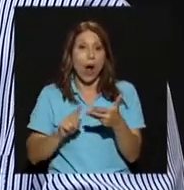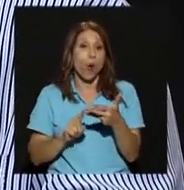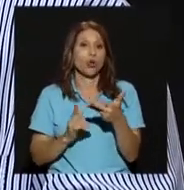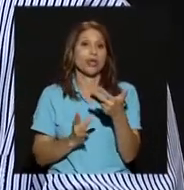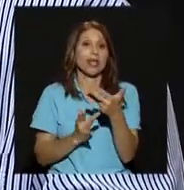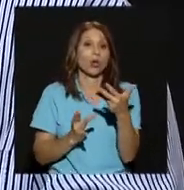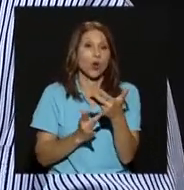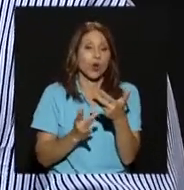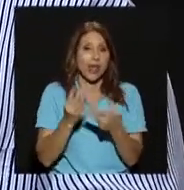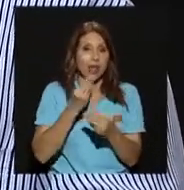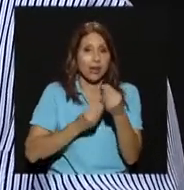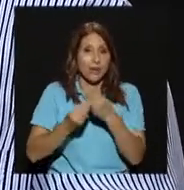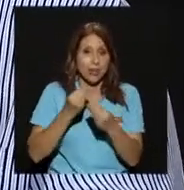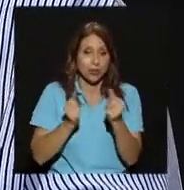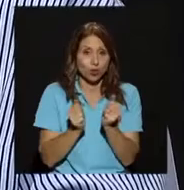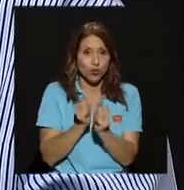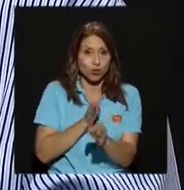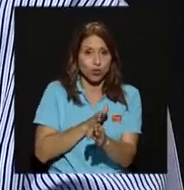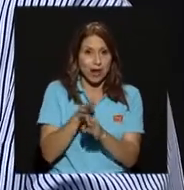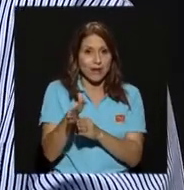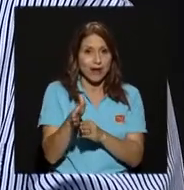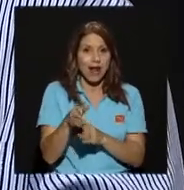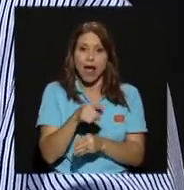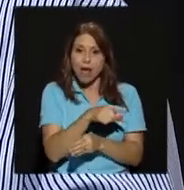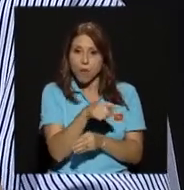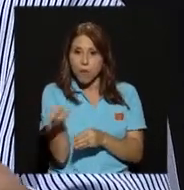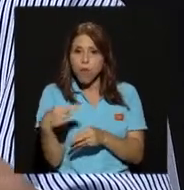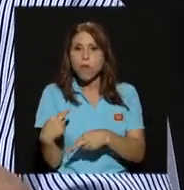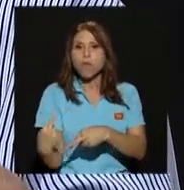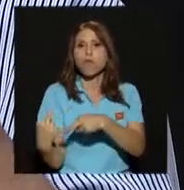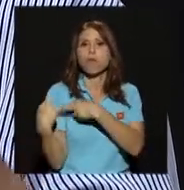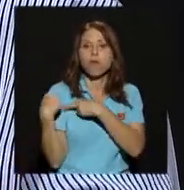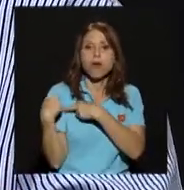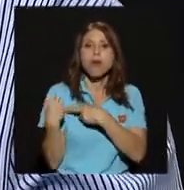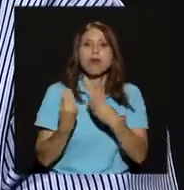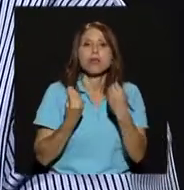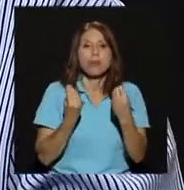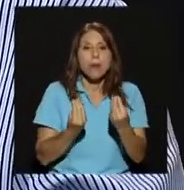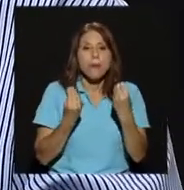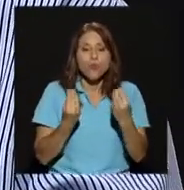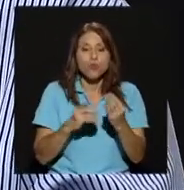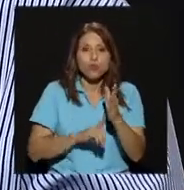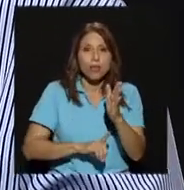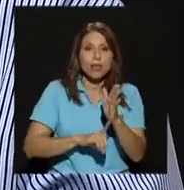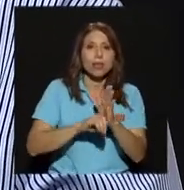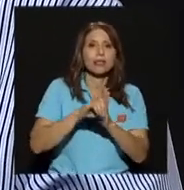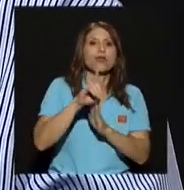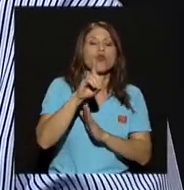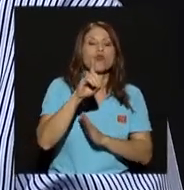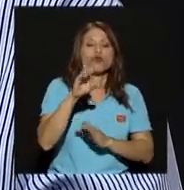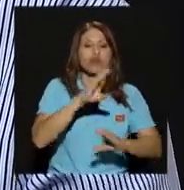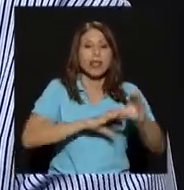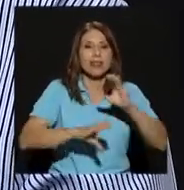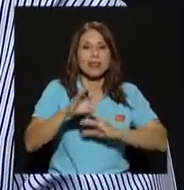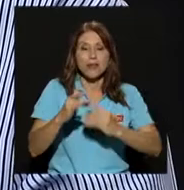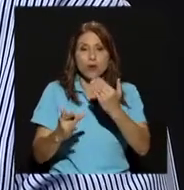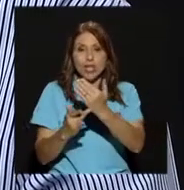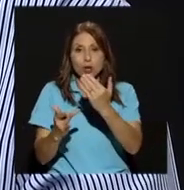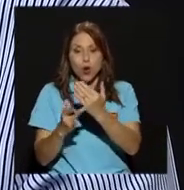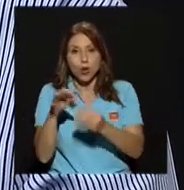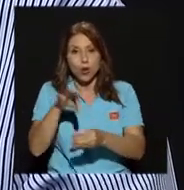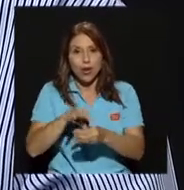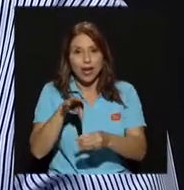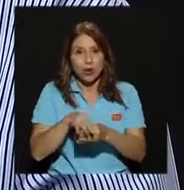de alimentos, es la responsable de mucho del desarrollo científico y tecnológico de la agricultura. O sea, no